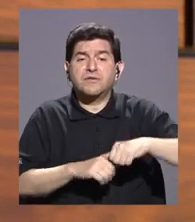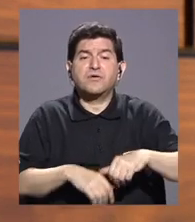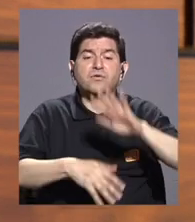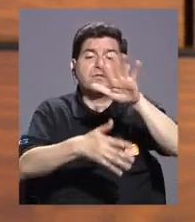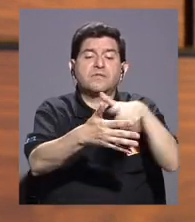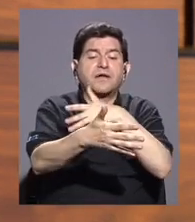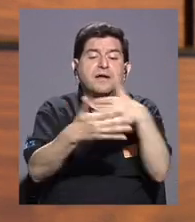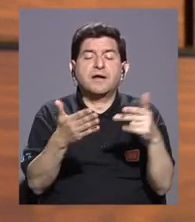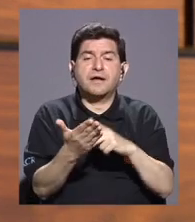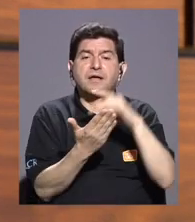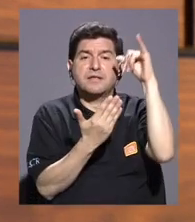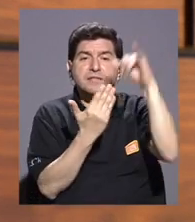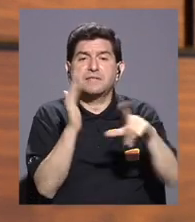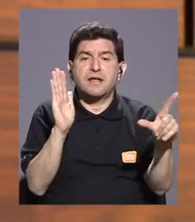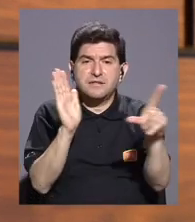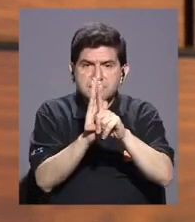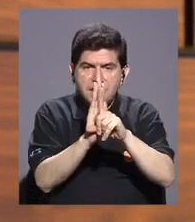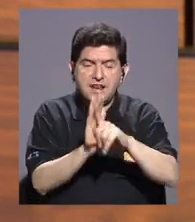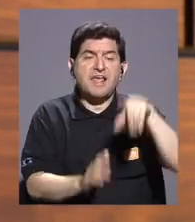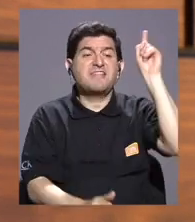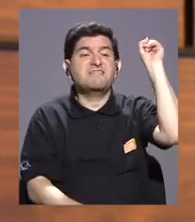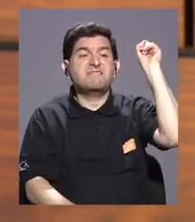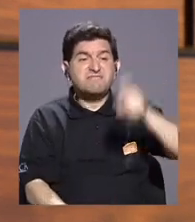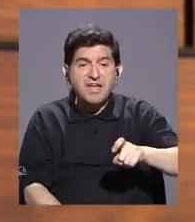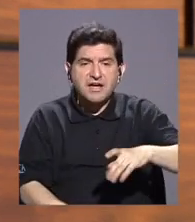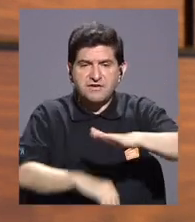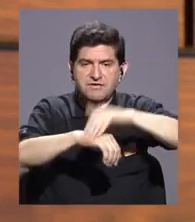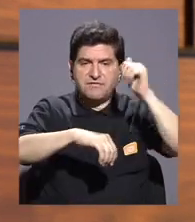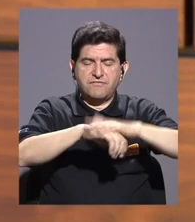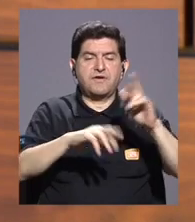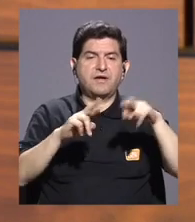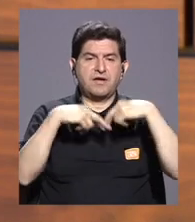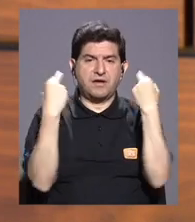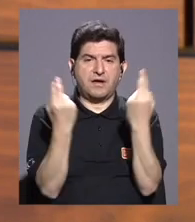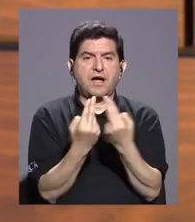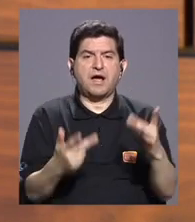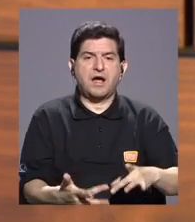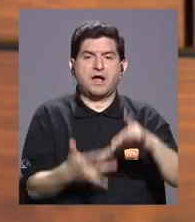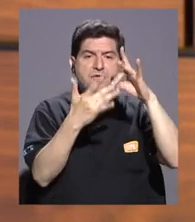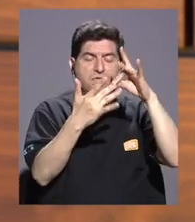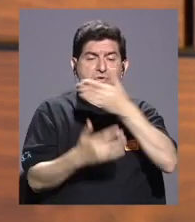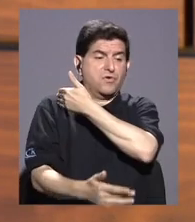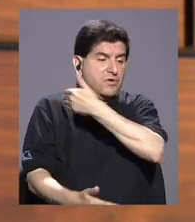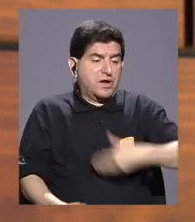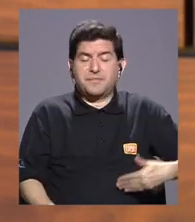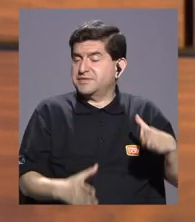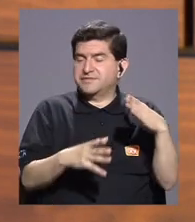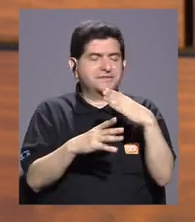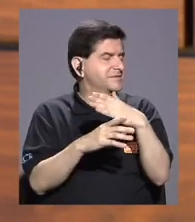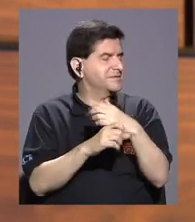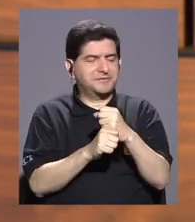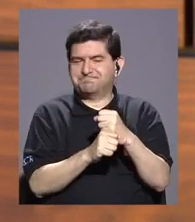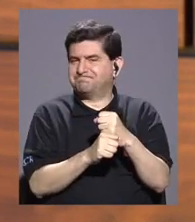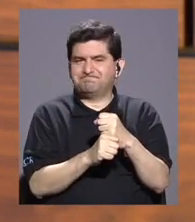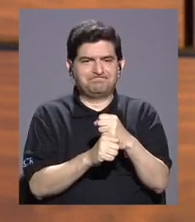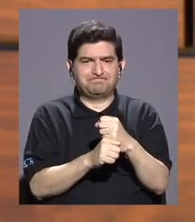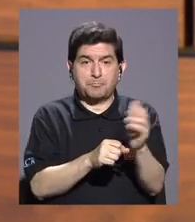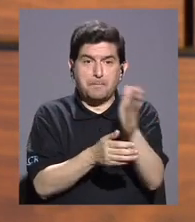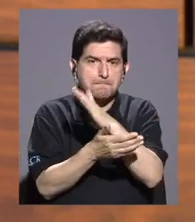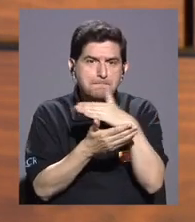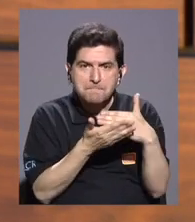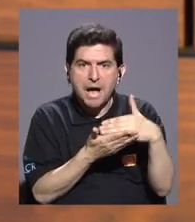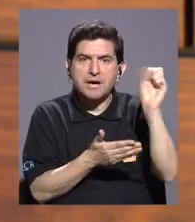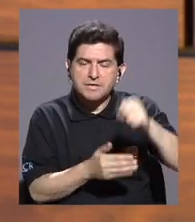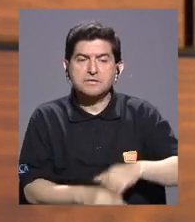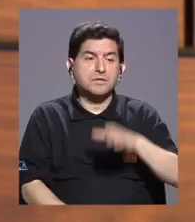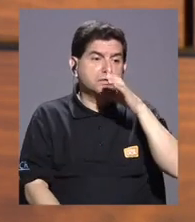agenda de proyectos de ley que deberían estar convocados a las sesiones extraordinarias, que el presidente no ha convocado, y que son